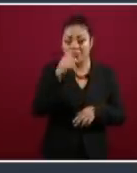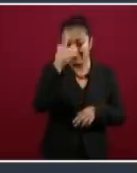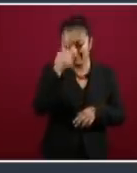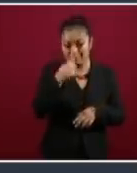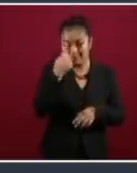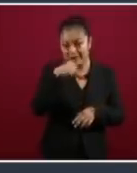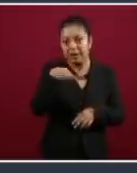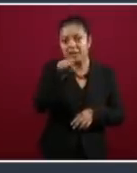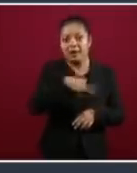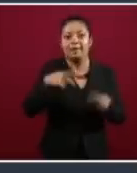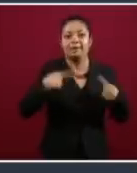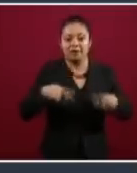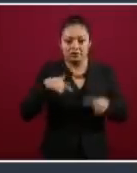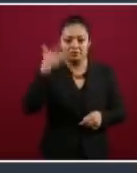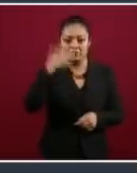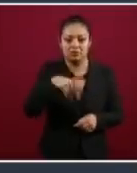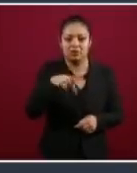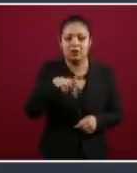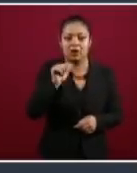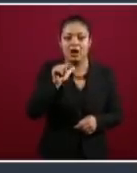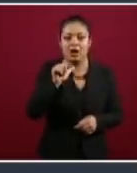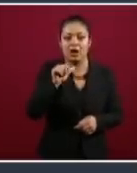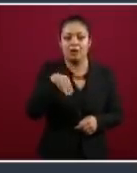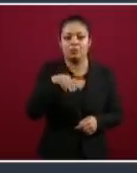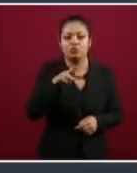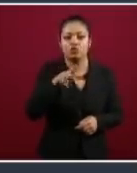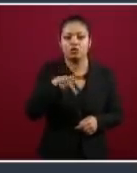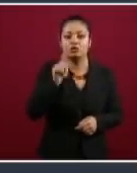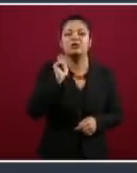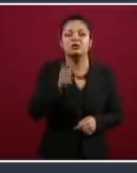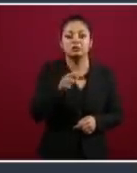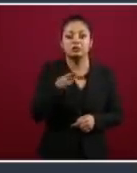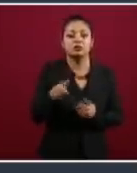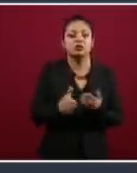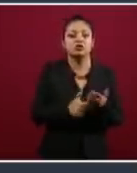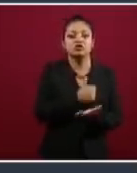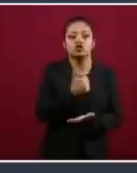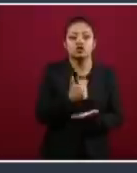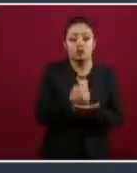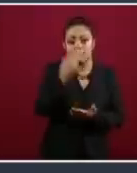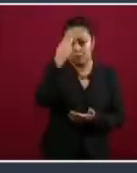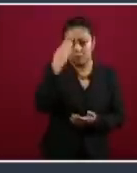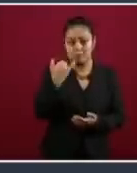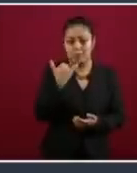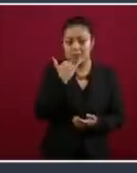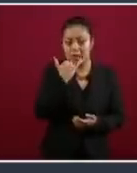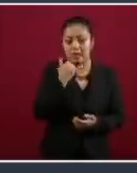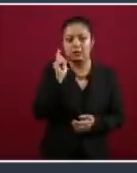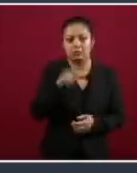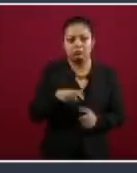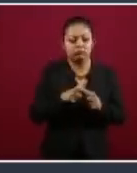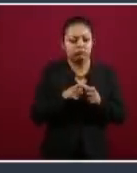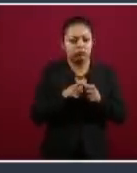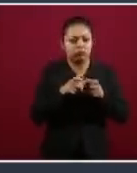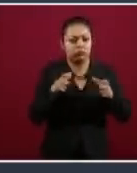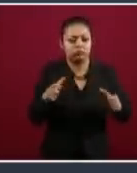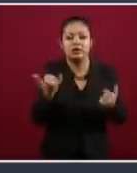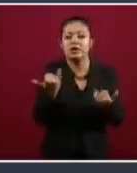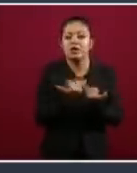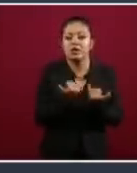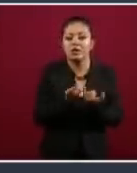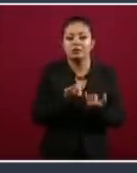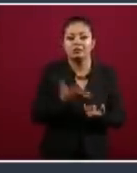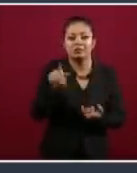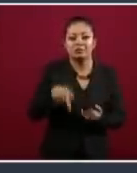sepa, Calakmul es una ciudad maya tan grande o más grande que Teotihuacán, es una